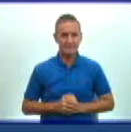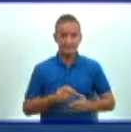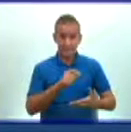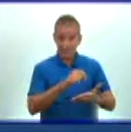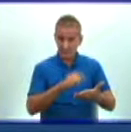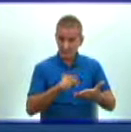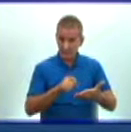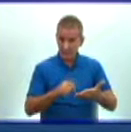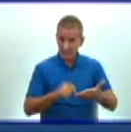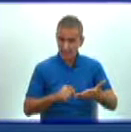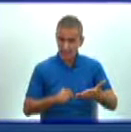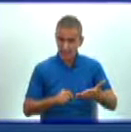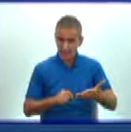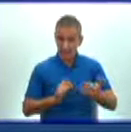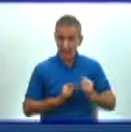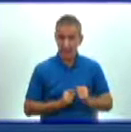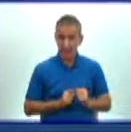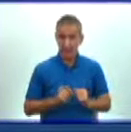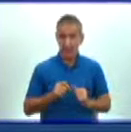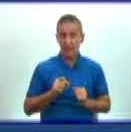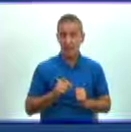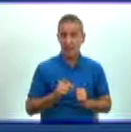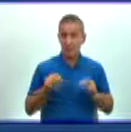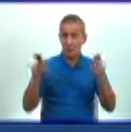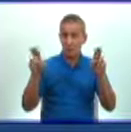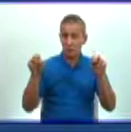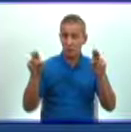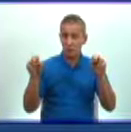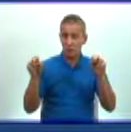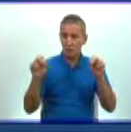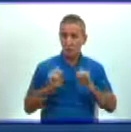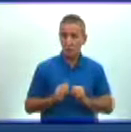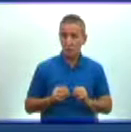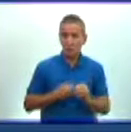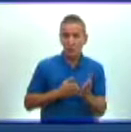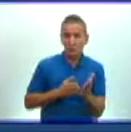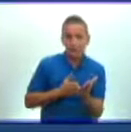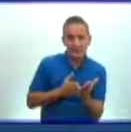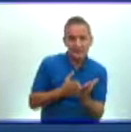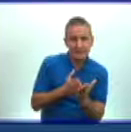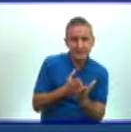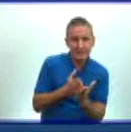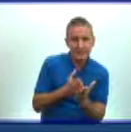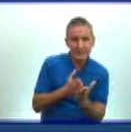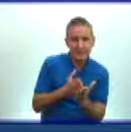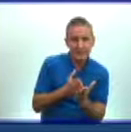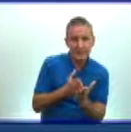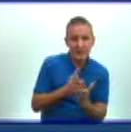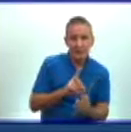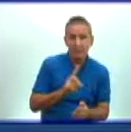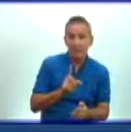Escribe un título que te guíe para no perder la idea central.